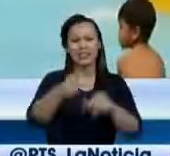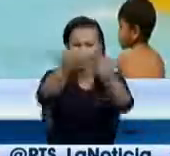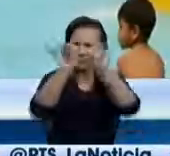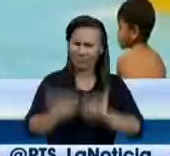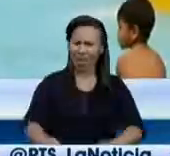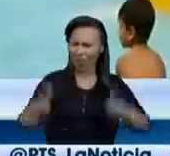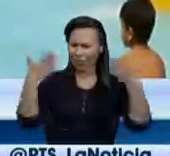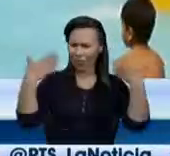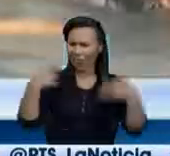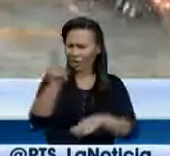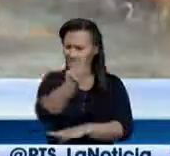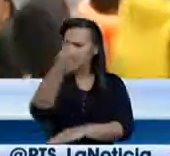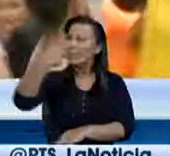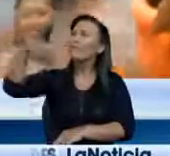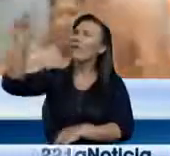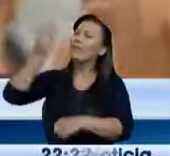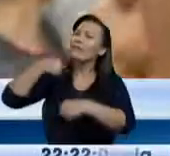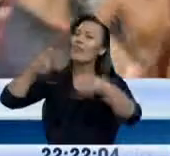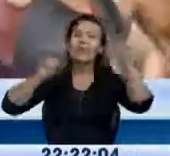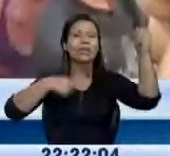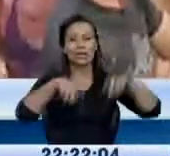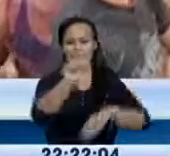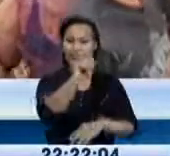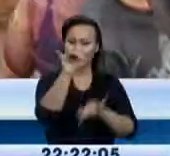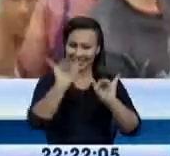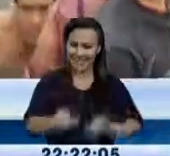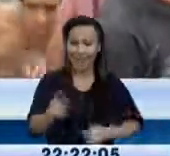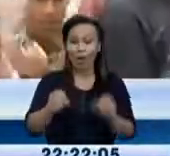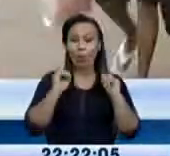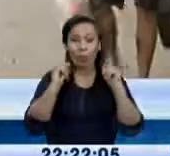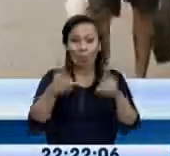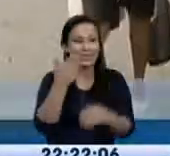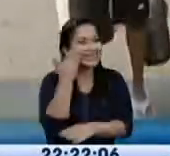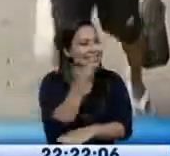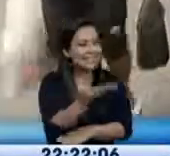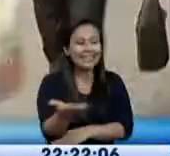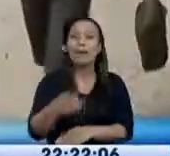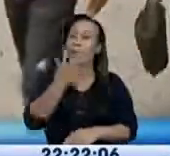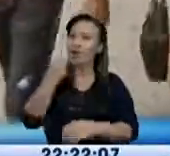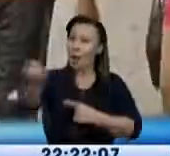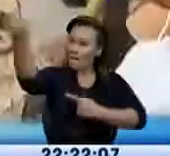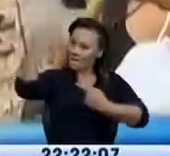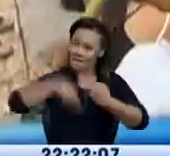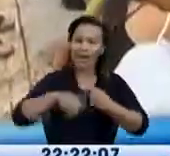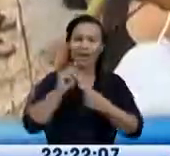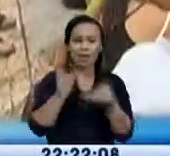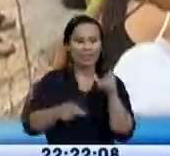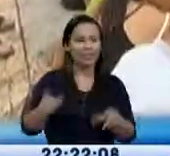en Guayaquil, los que están aquí en Guayaquil, y que vengan de todas partes del país y del mundo,